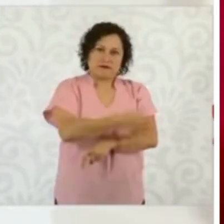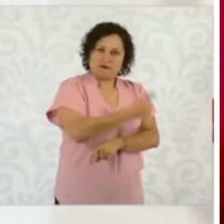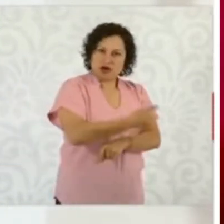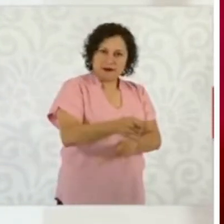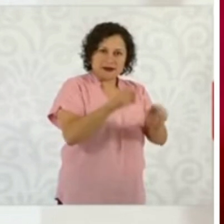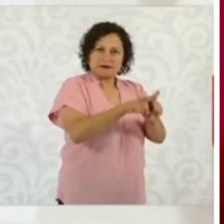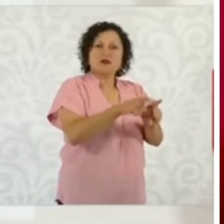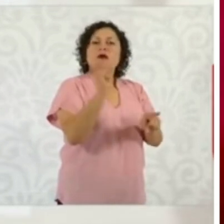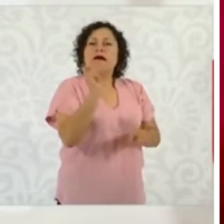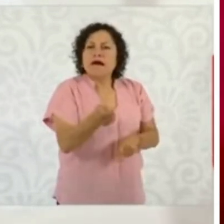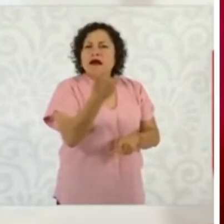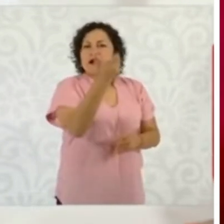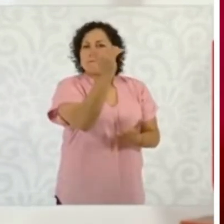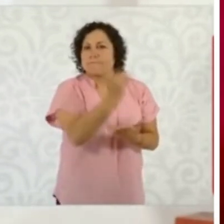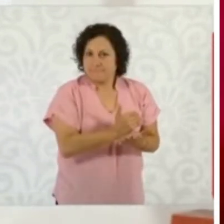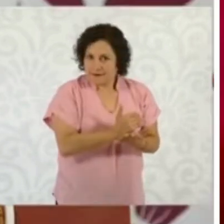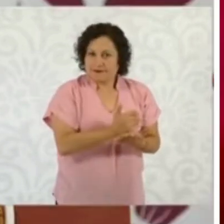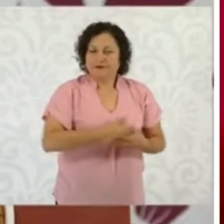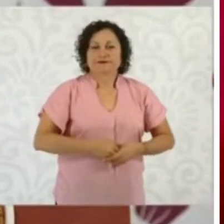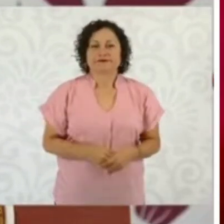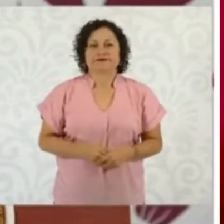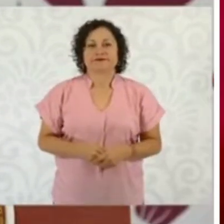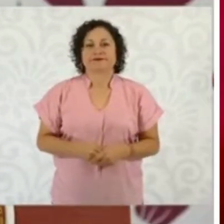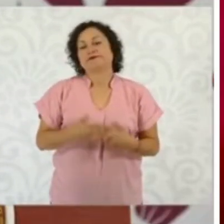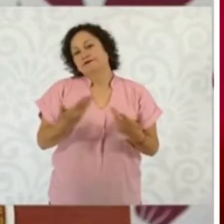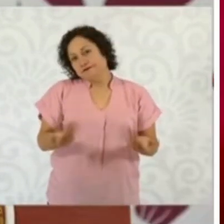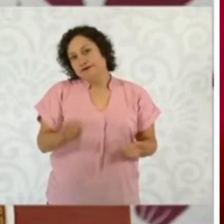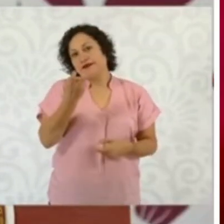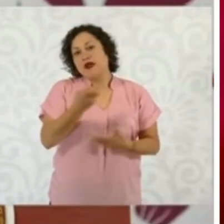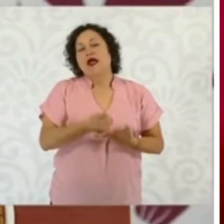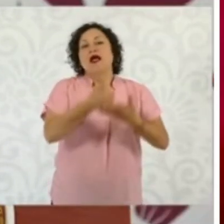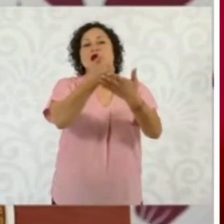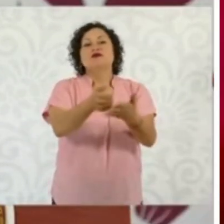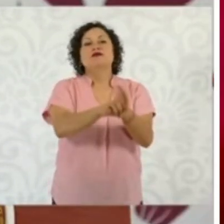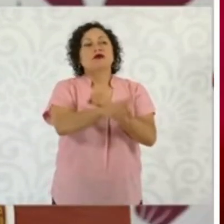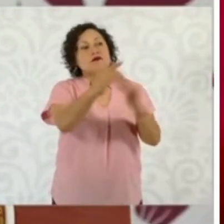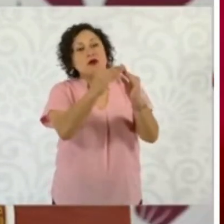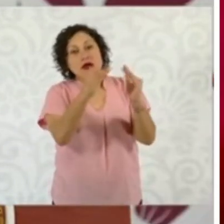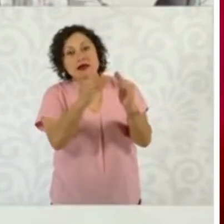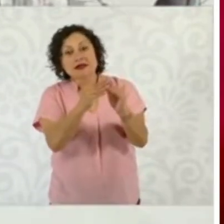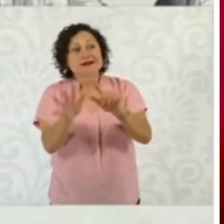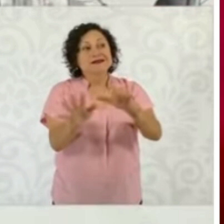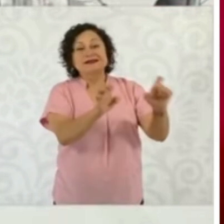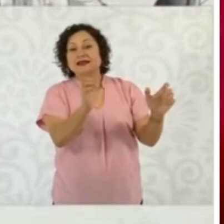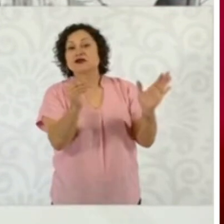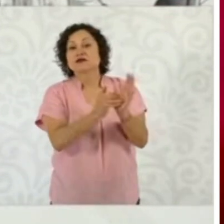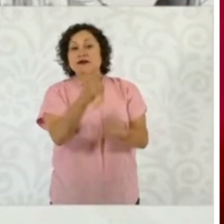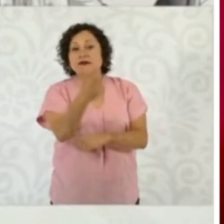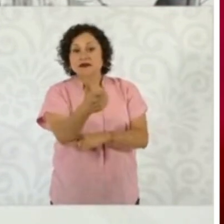cemento, con todas, que es parte de lo que vamos a hacer. Entonces eso permite que haya viviendas de 700,000 pesos, de 60 metros